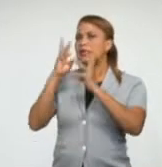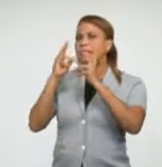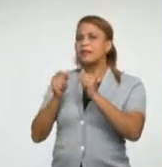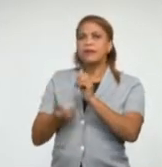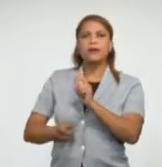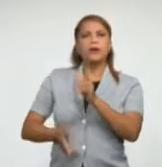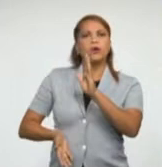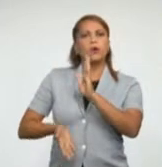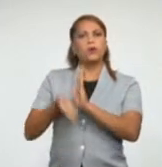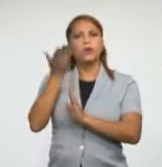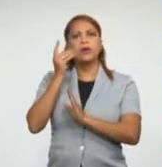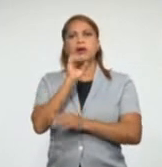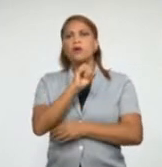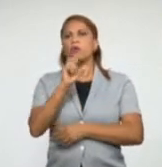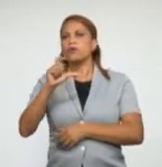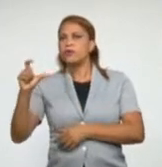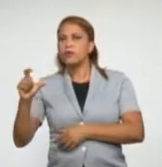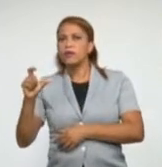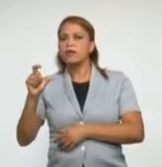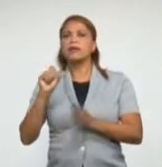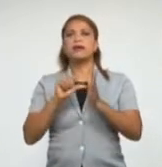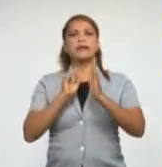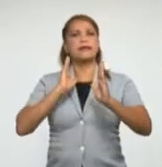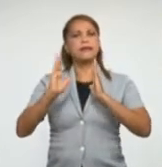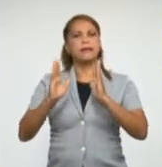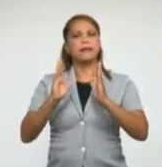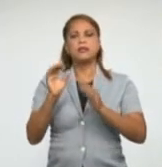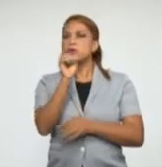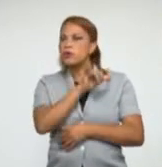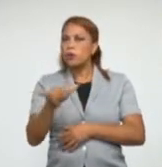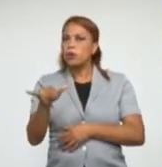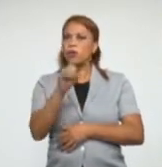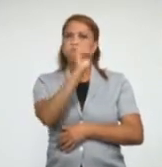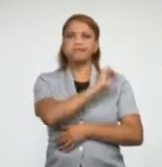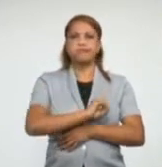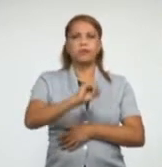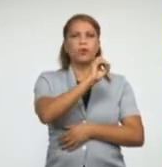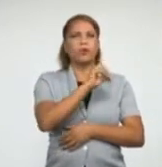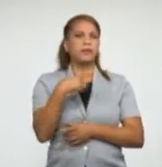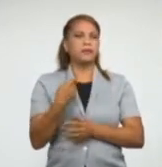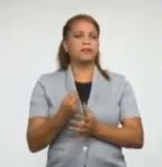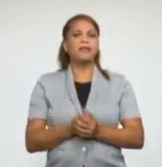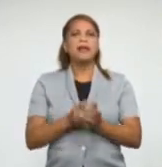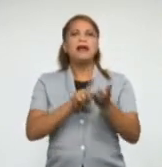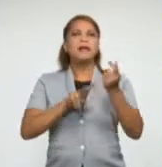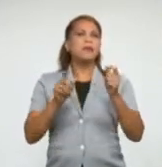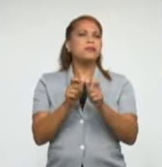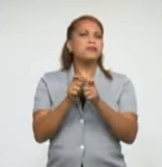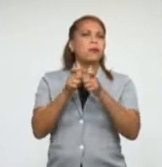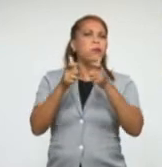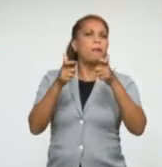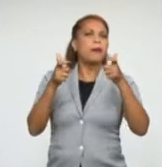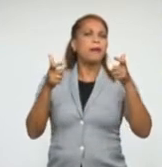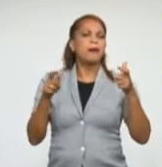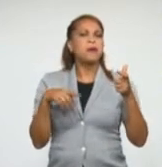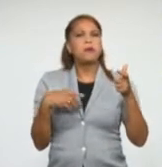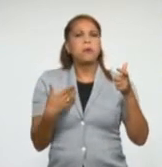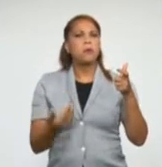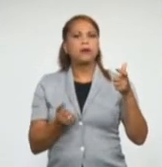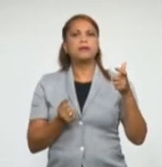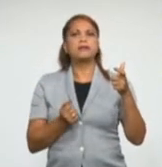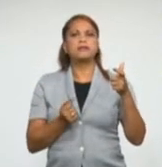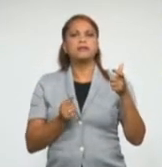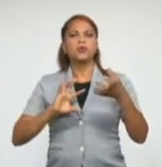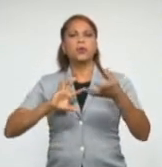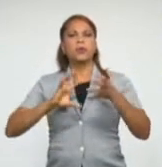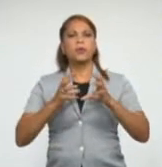el occidente, en el centro, como en el oriente. ¿Cuáles son las provincias que presentan una mayor complejidad, sobre todo